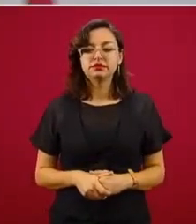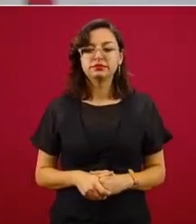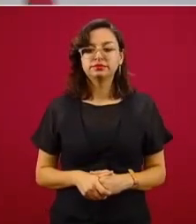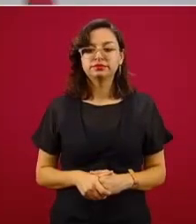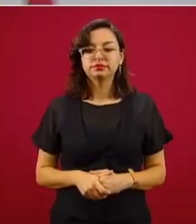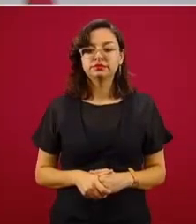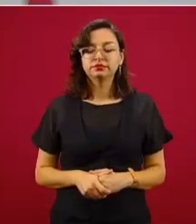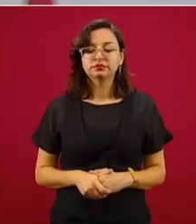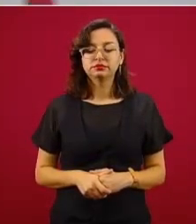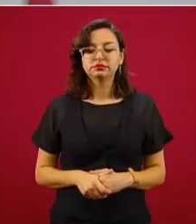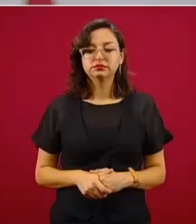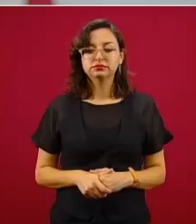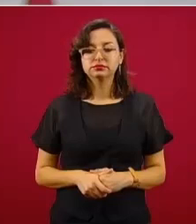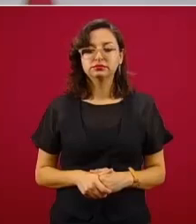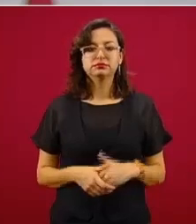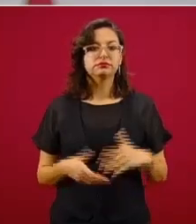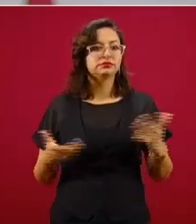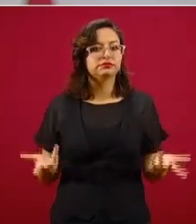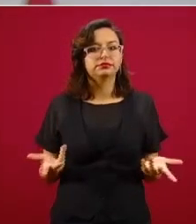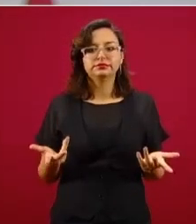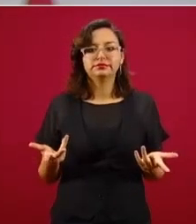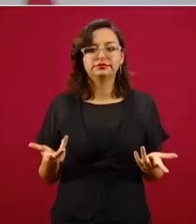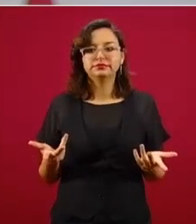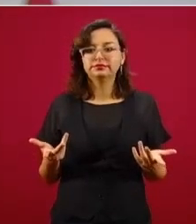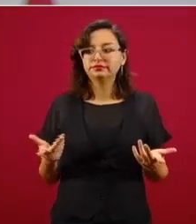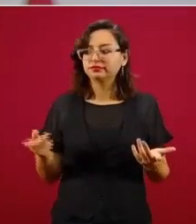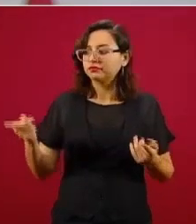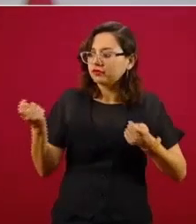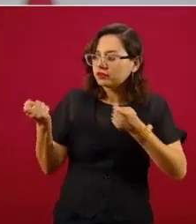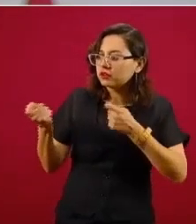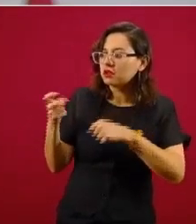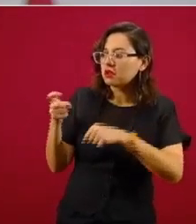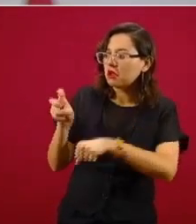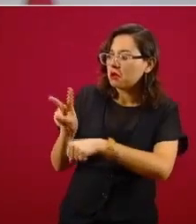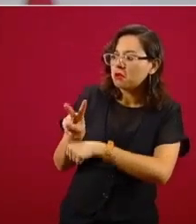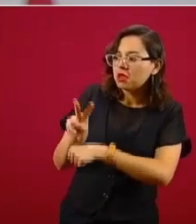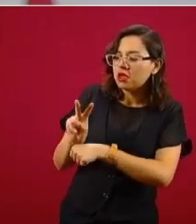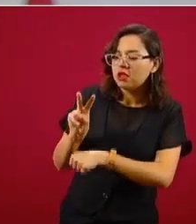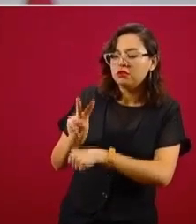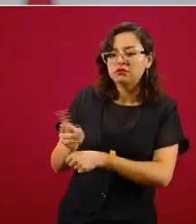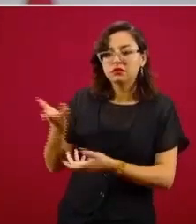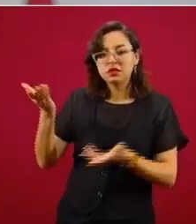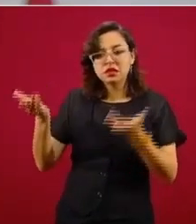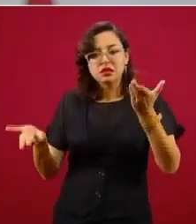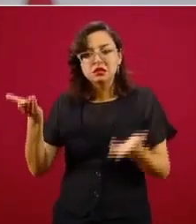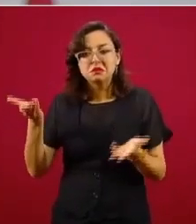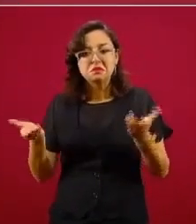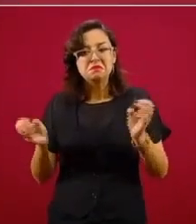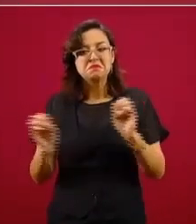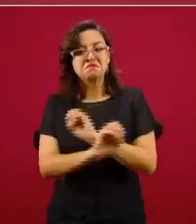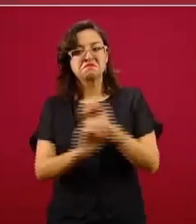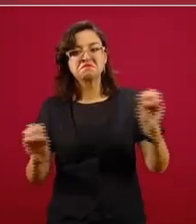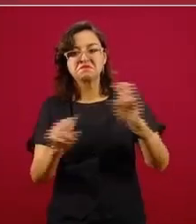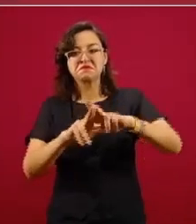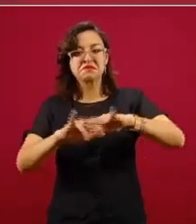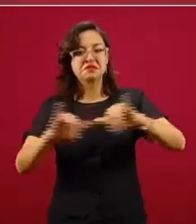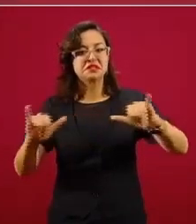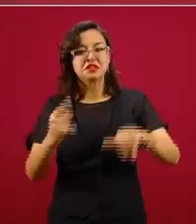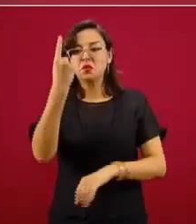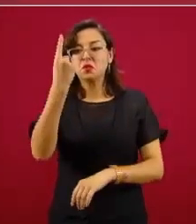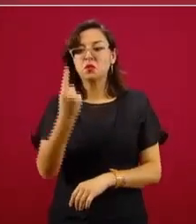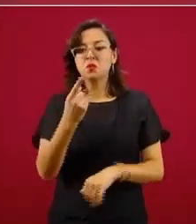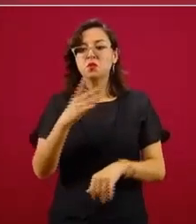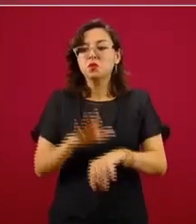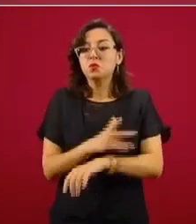Y ahí no había ninguna posibilidad de equilibrio, porque el